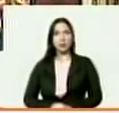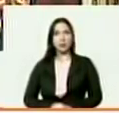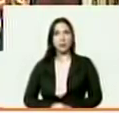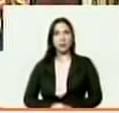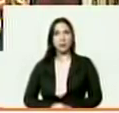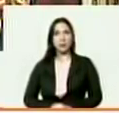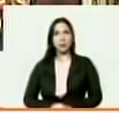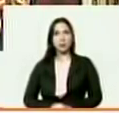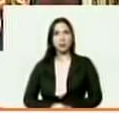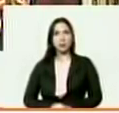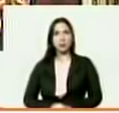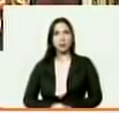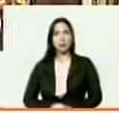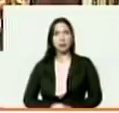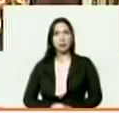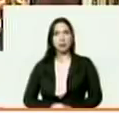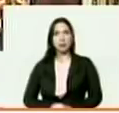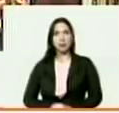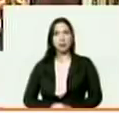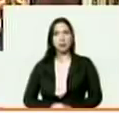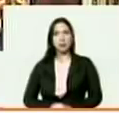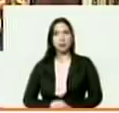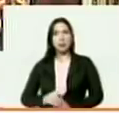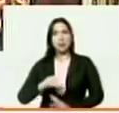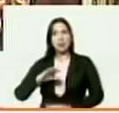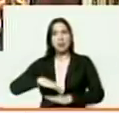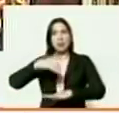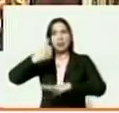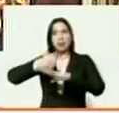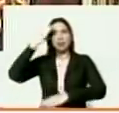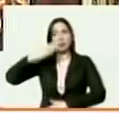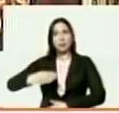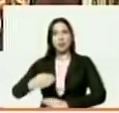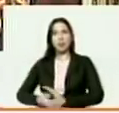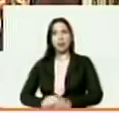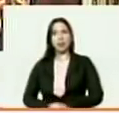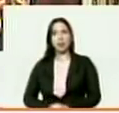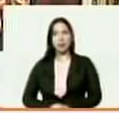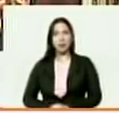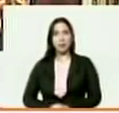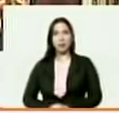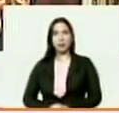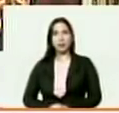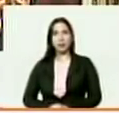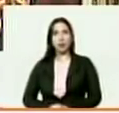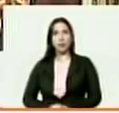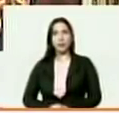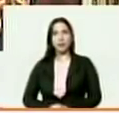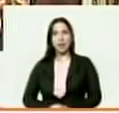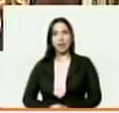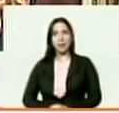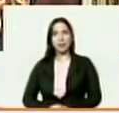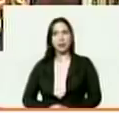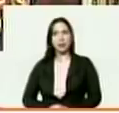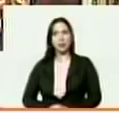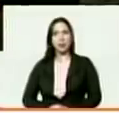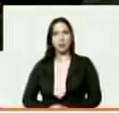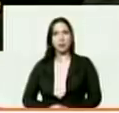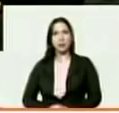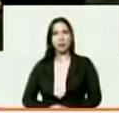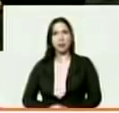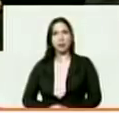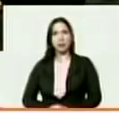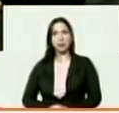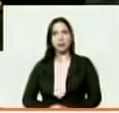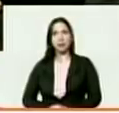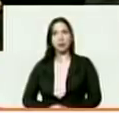Bastante de eso sabe el general Padrino y todo el Estado Mayor Superior, porque lo hemos estudiado y lo conocemos muy bien. Y